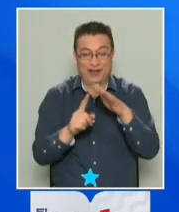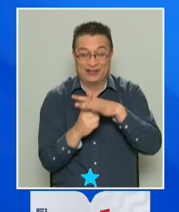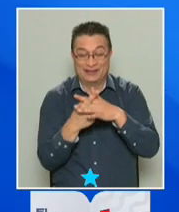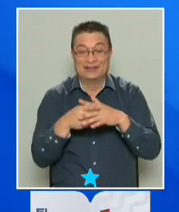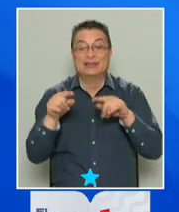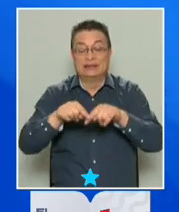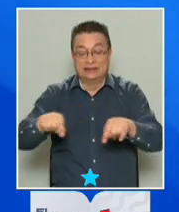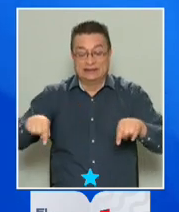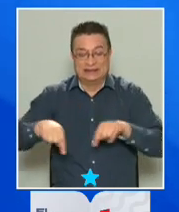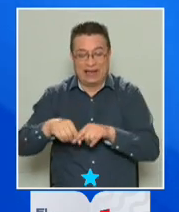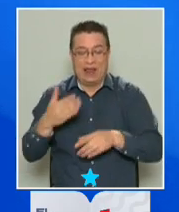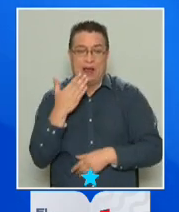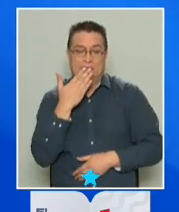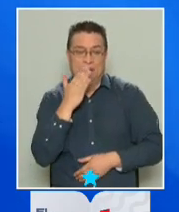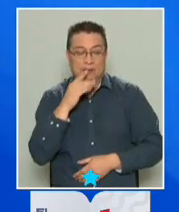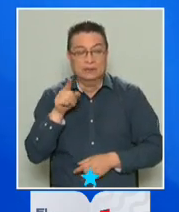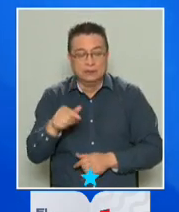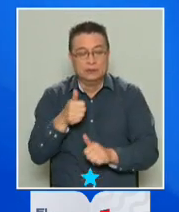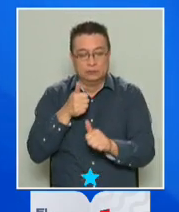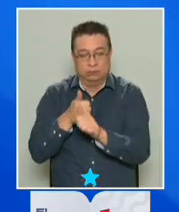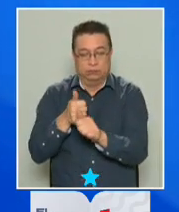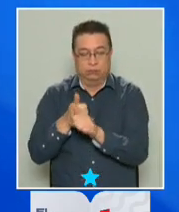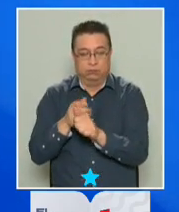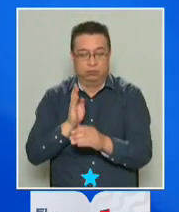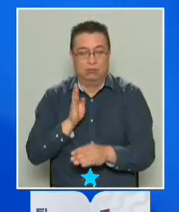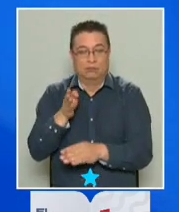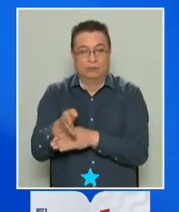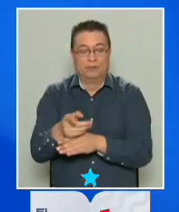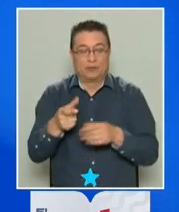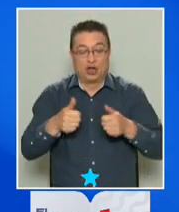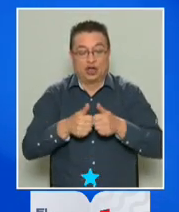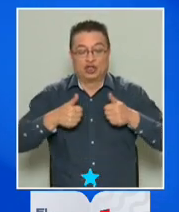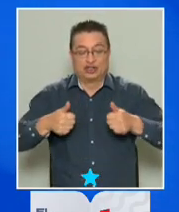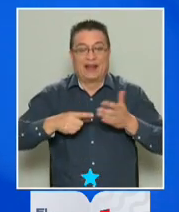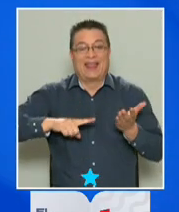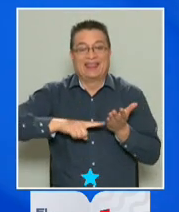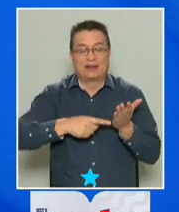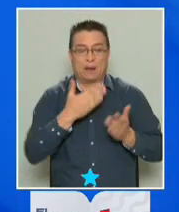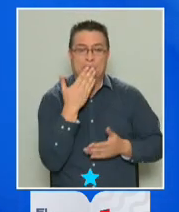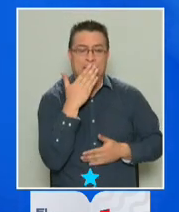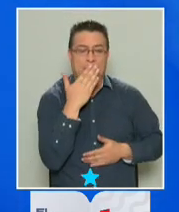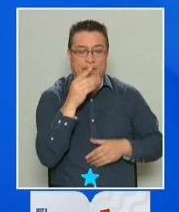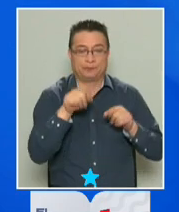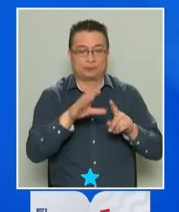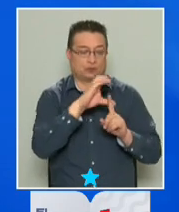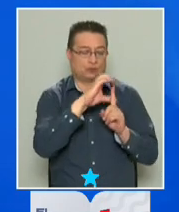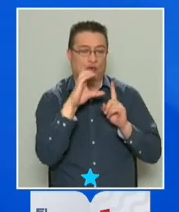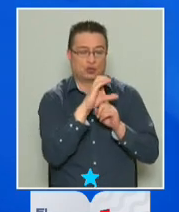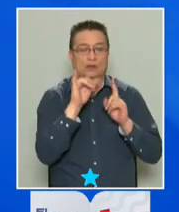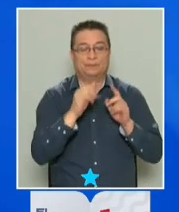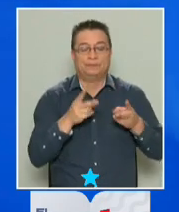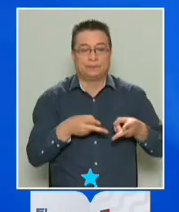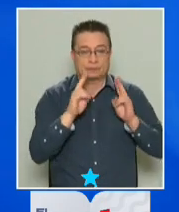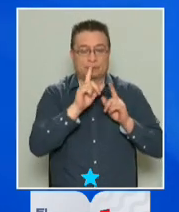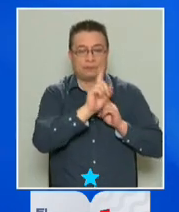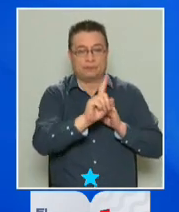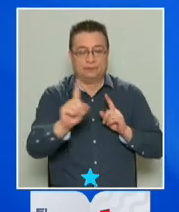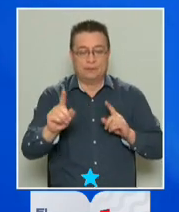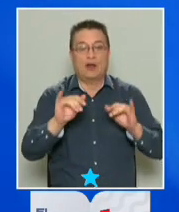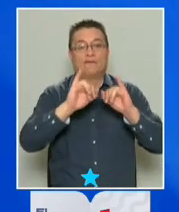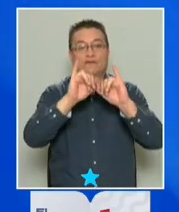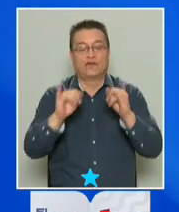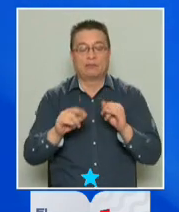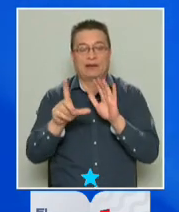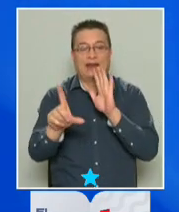sala especializada de asistida por una conserjería técnica integrada por expertos en su cultura y derecho propio en la forma que establezca